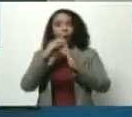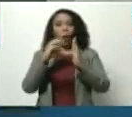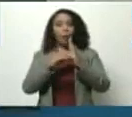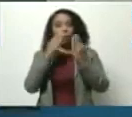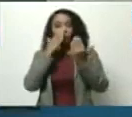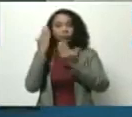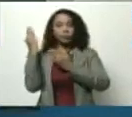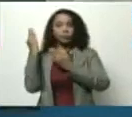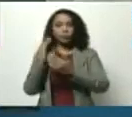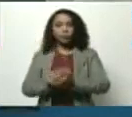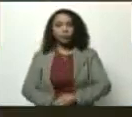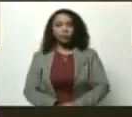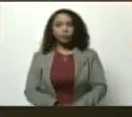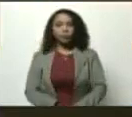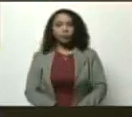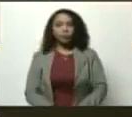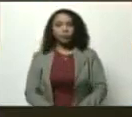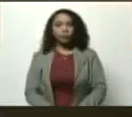escuchando